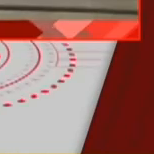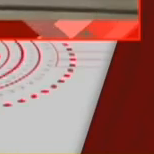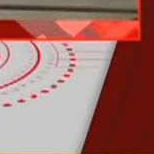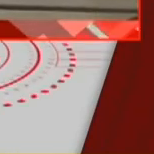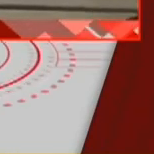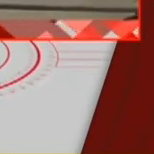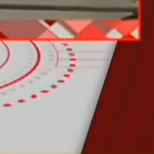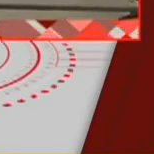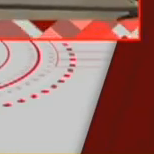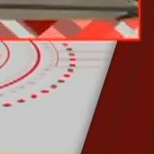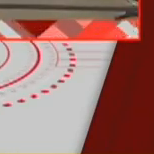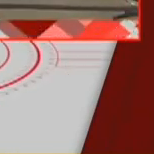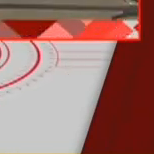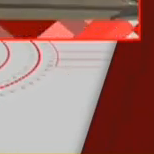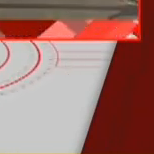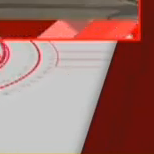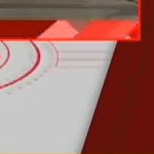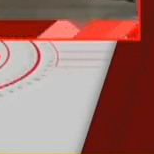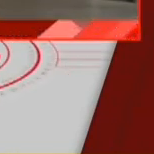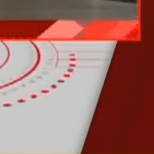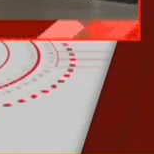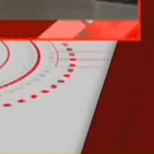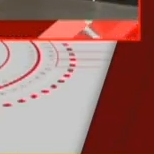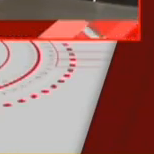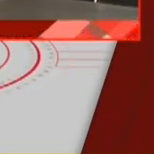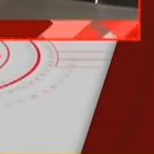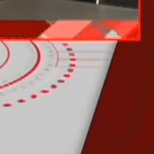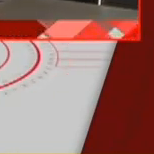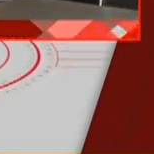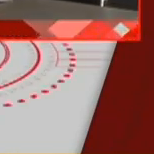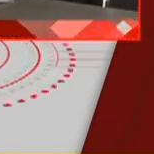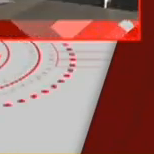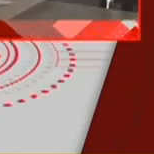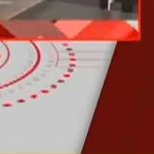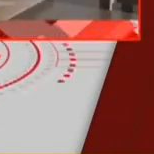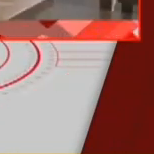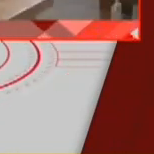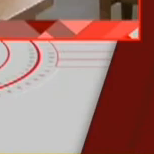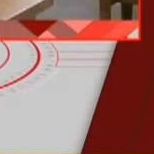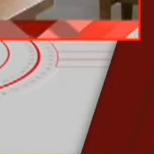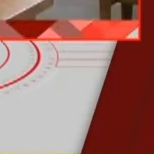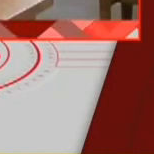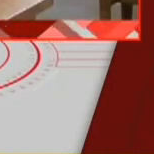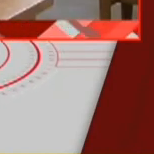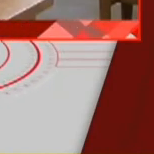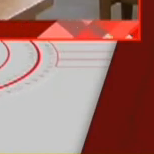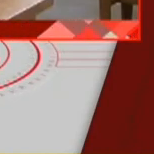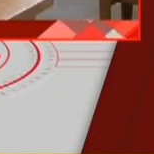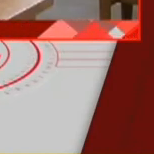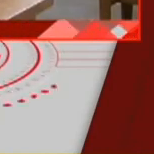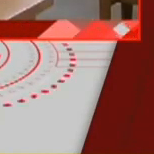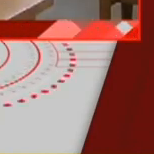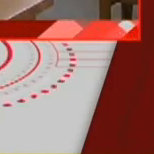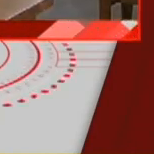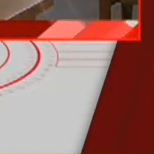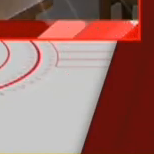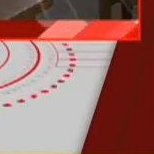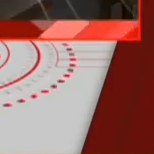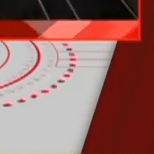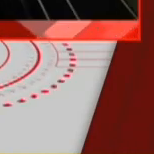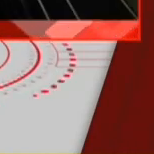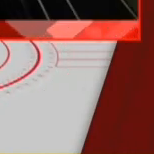año 2013-2015 se terminaron de construir 2 nuevos edificios que están ahí en el mismo terreno, que es muy grande,